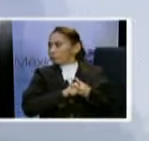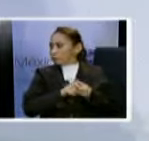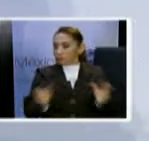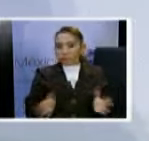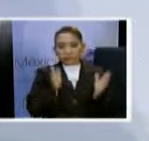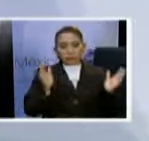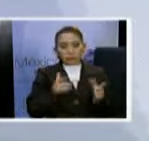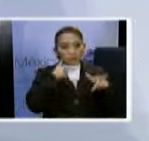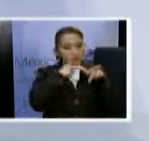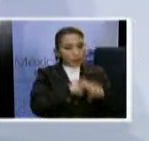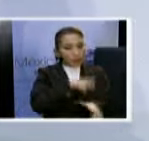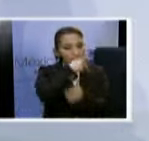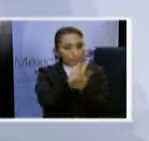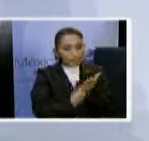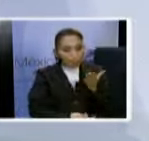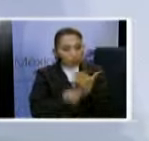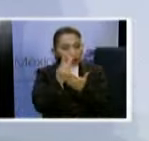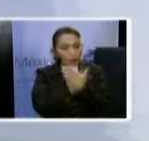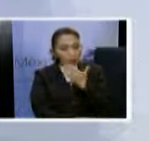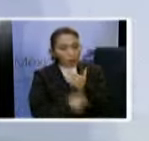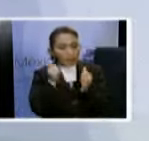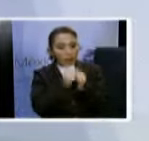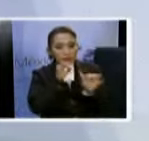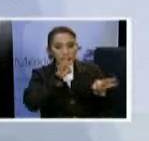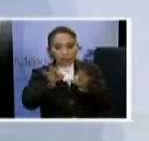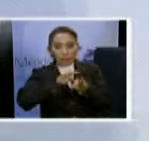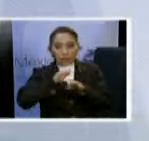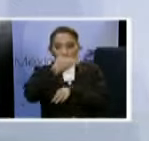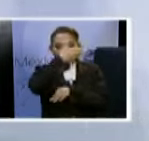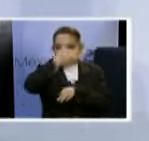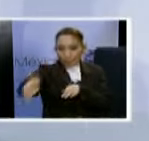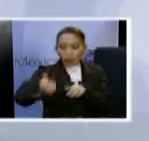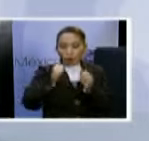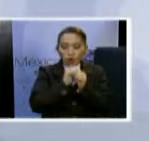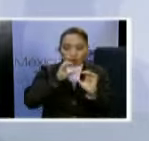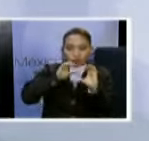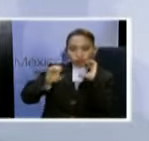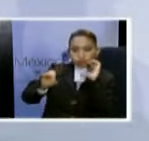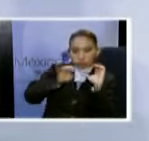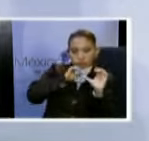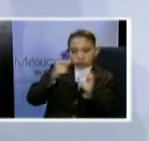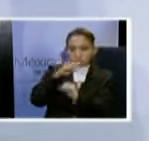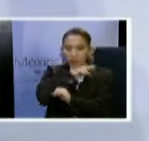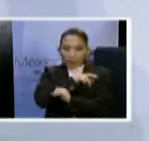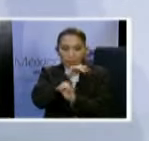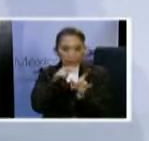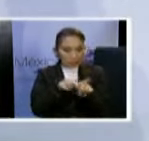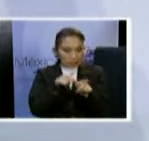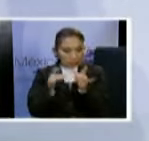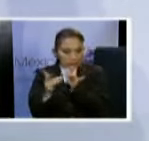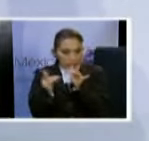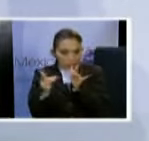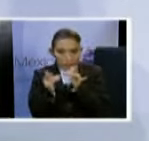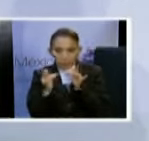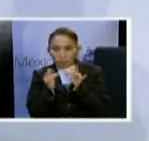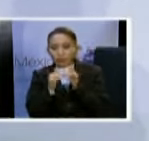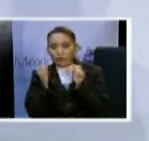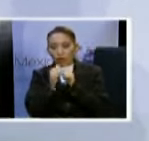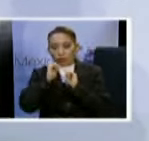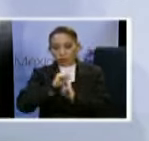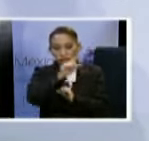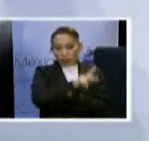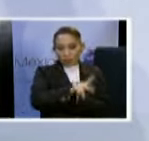Impulsar la continuidad del programa de trabajadores agrícolas mediante una comunicación ágil y constante con las